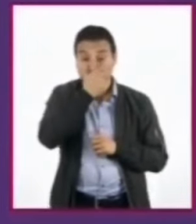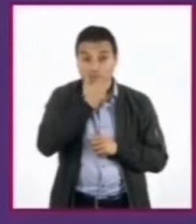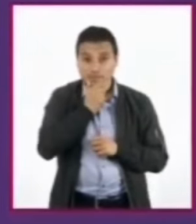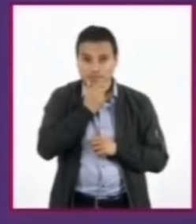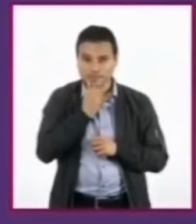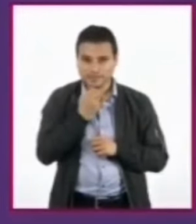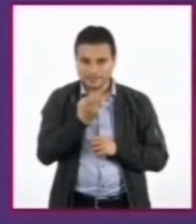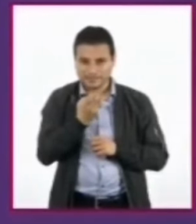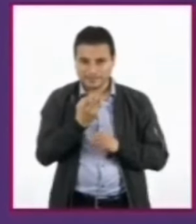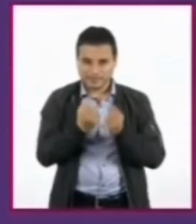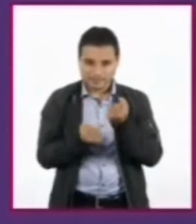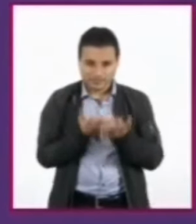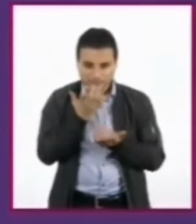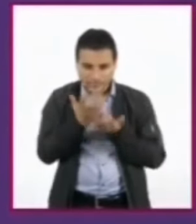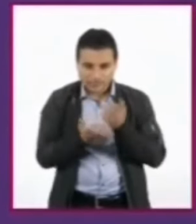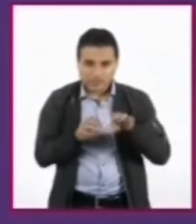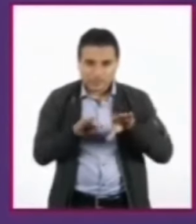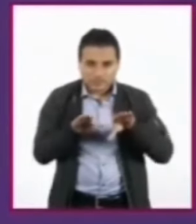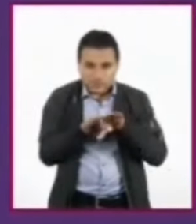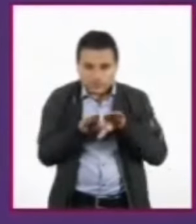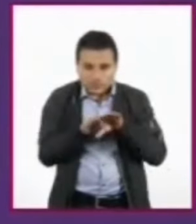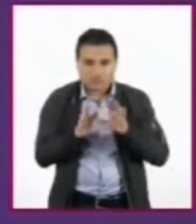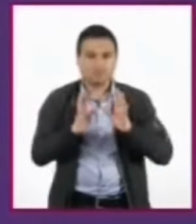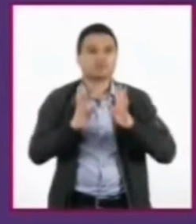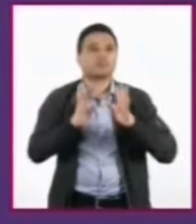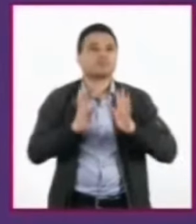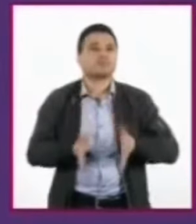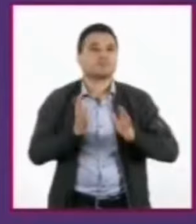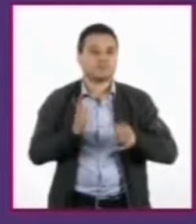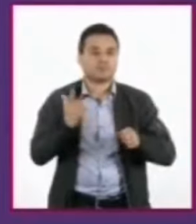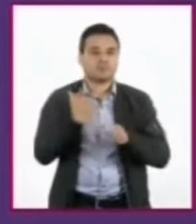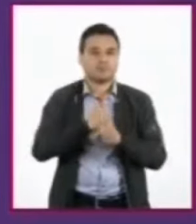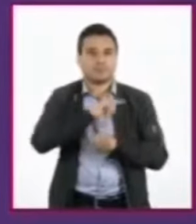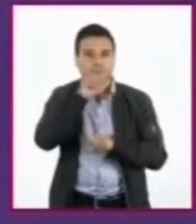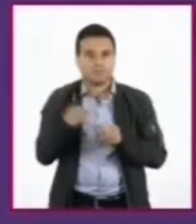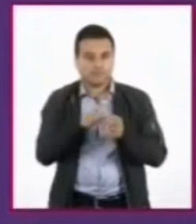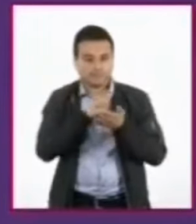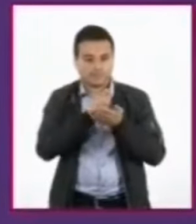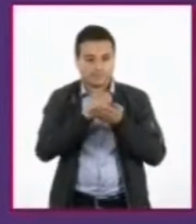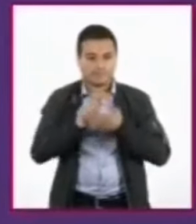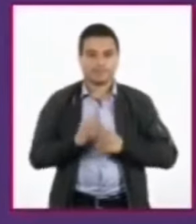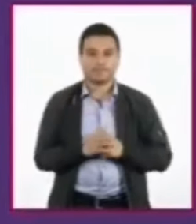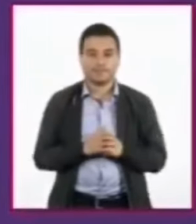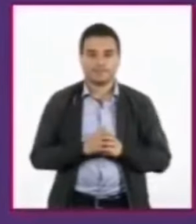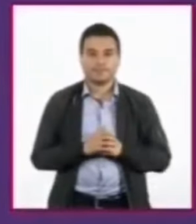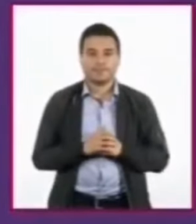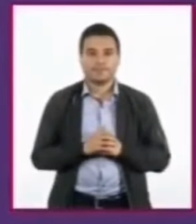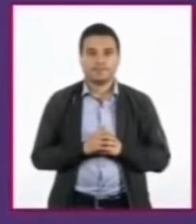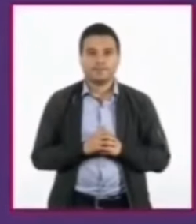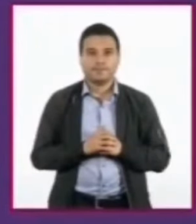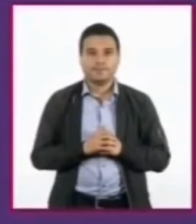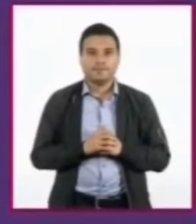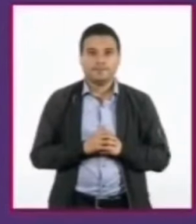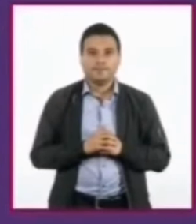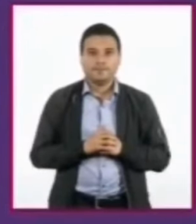arden demostraron cómo la ciencia avanza al cuestionar y poner a prueba explicaciones o teorías.